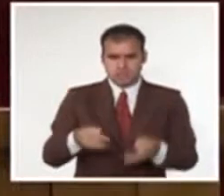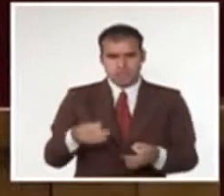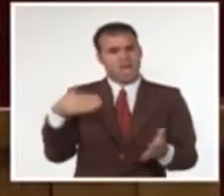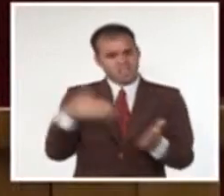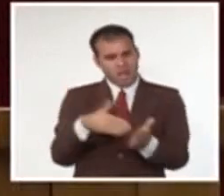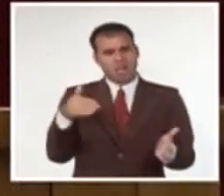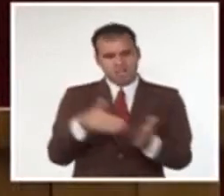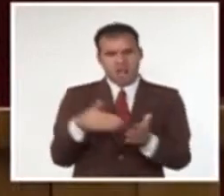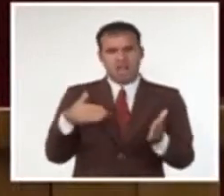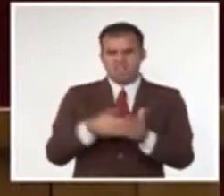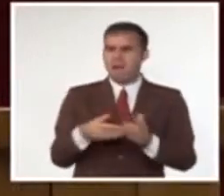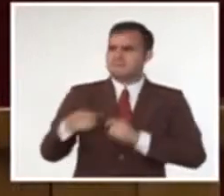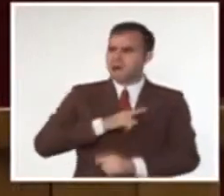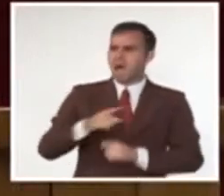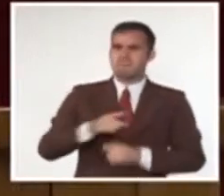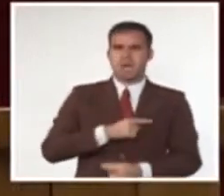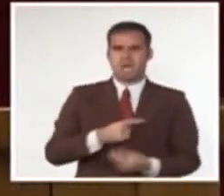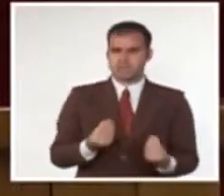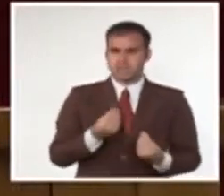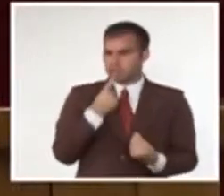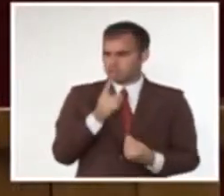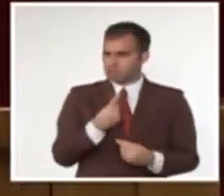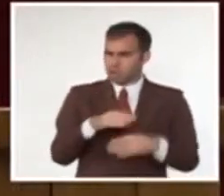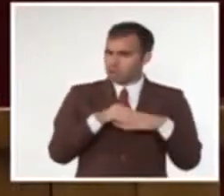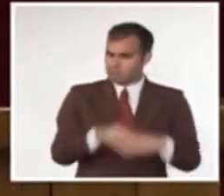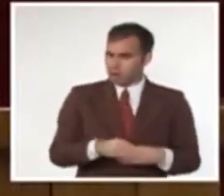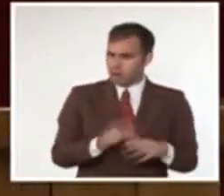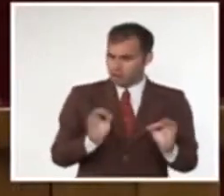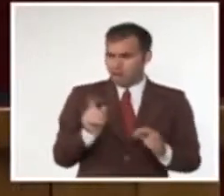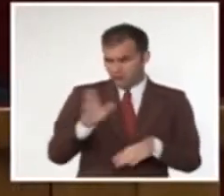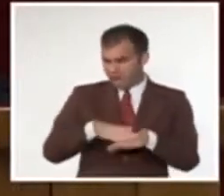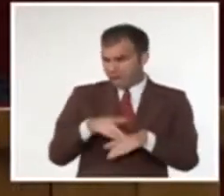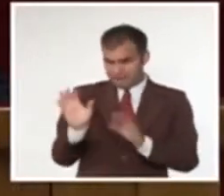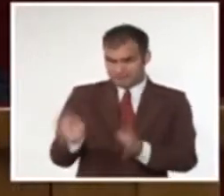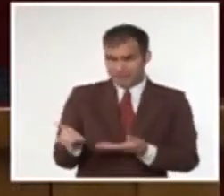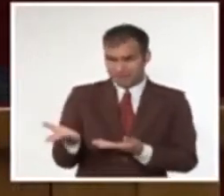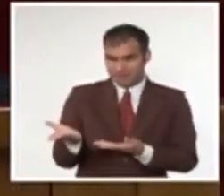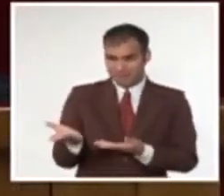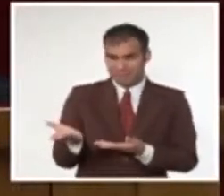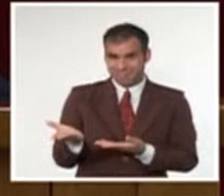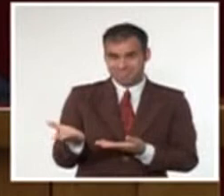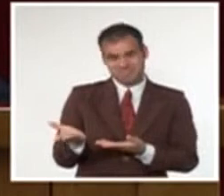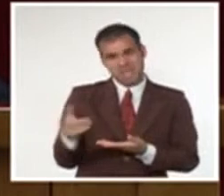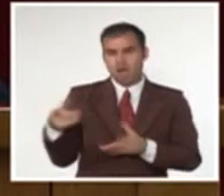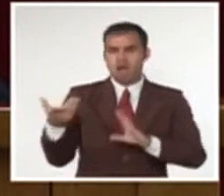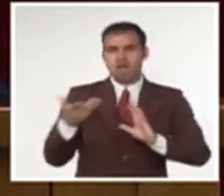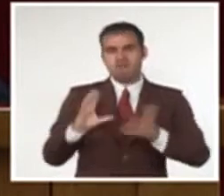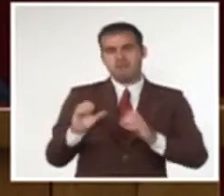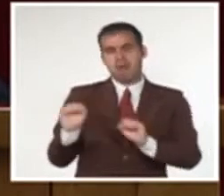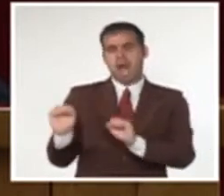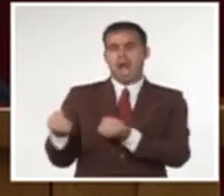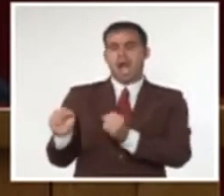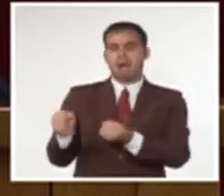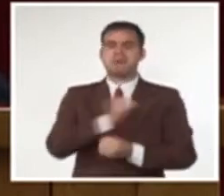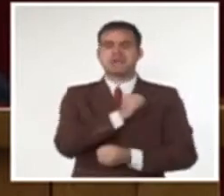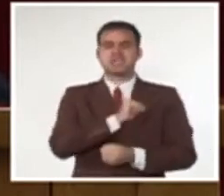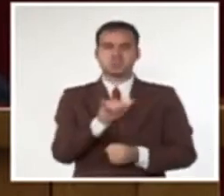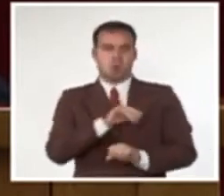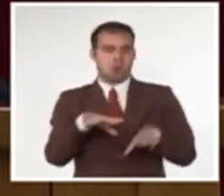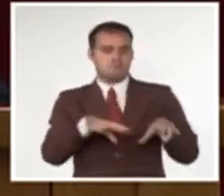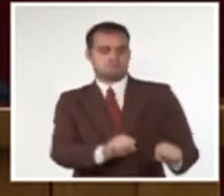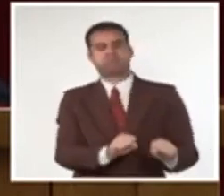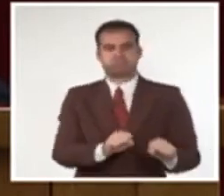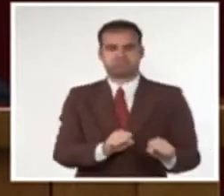acaso porque no nos sometemos al poder imperial? El modelo político que intentan estandarizar, ese que